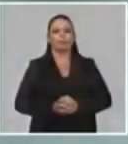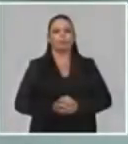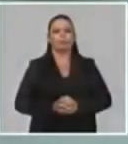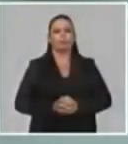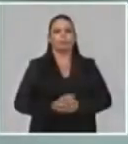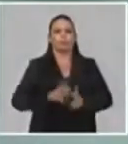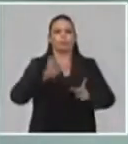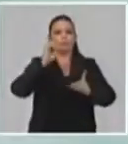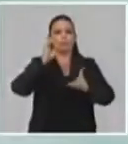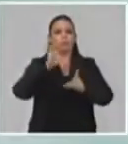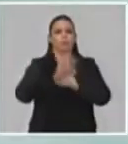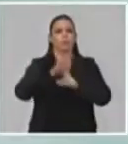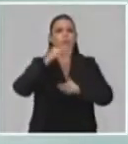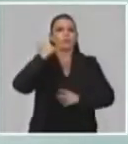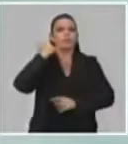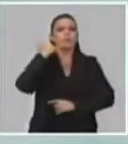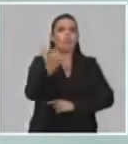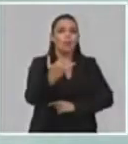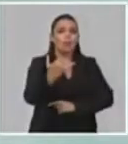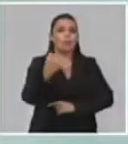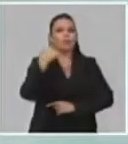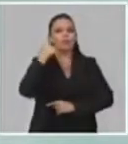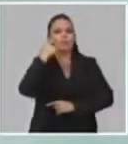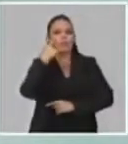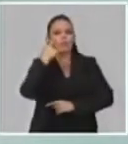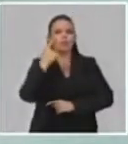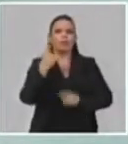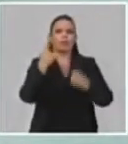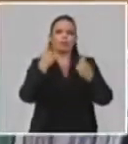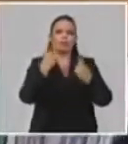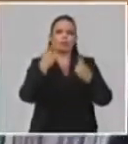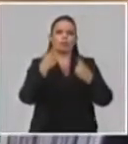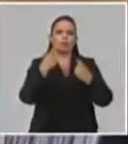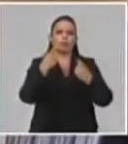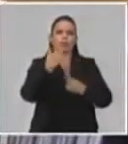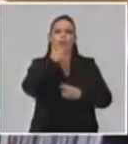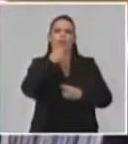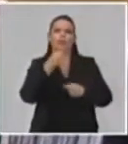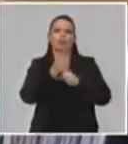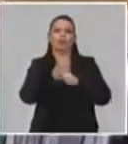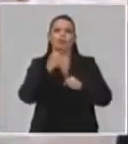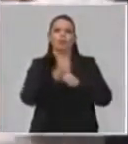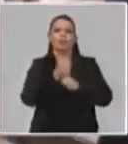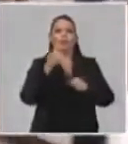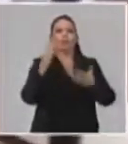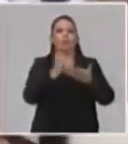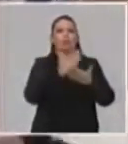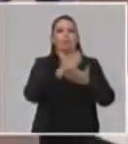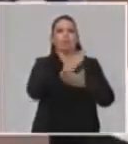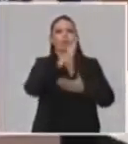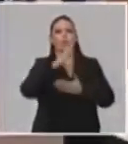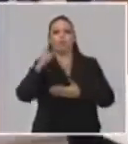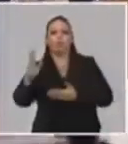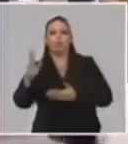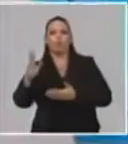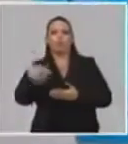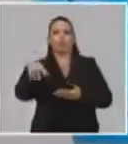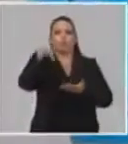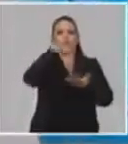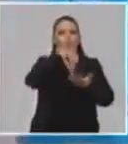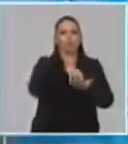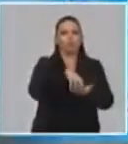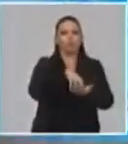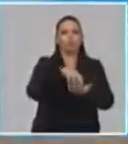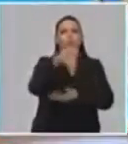Una llamada es todo lo que necesita esta joven bibliotecaria del Centro Mixto Eduardo Chivas, ubicado en el montañoso municipio de